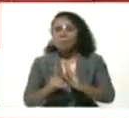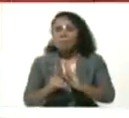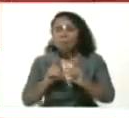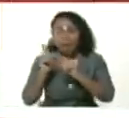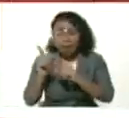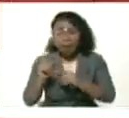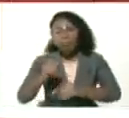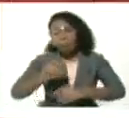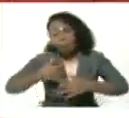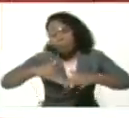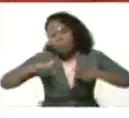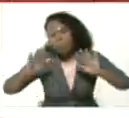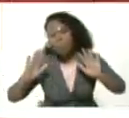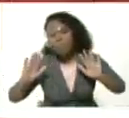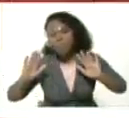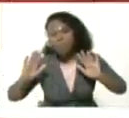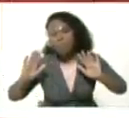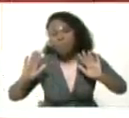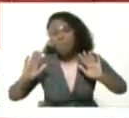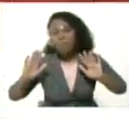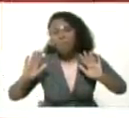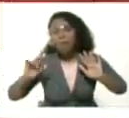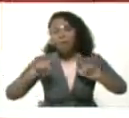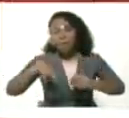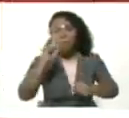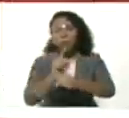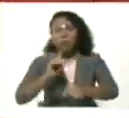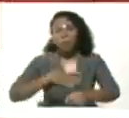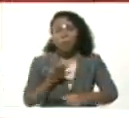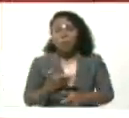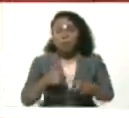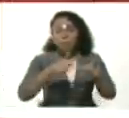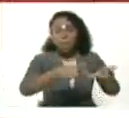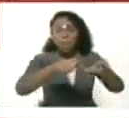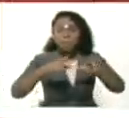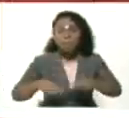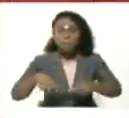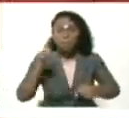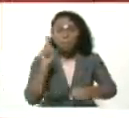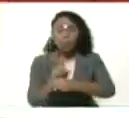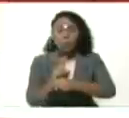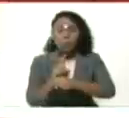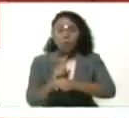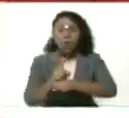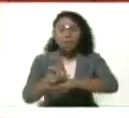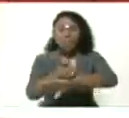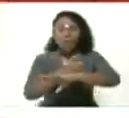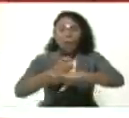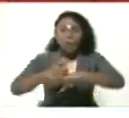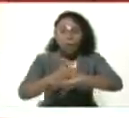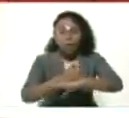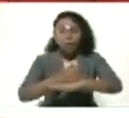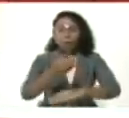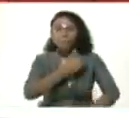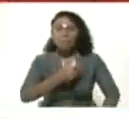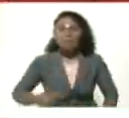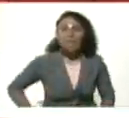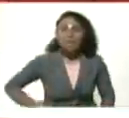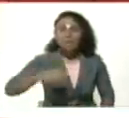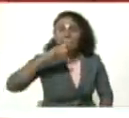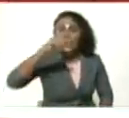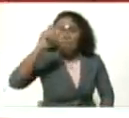Eso, por supuesto, el único que puede acreditarlos aquí en Venezuela es el gobierno del presidente Nicolás